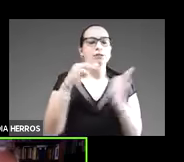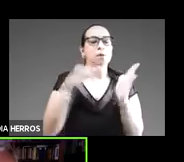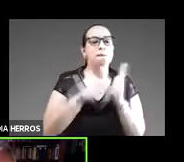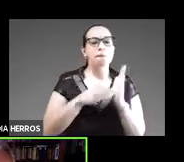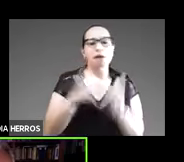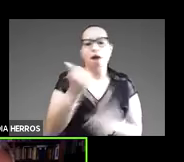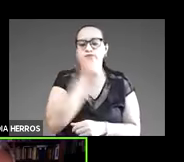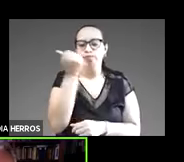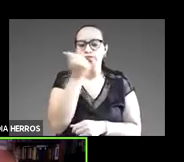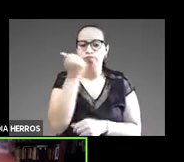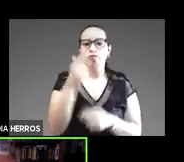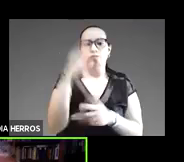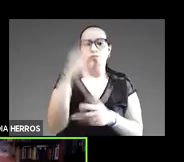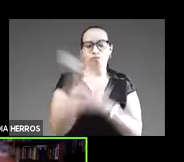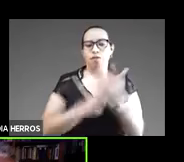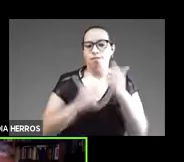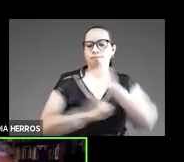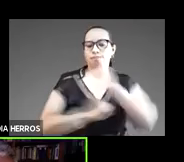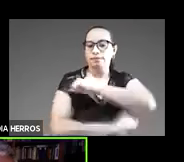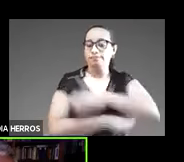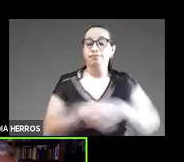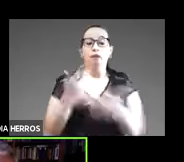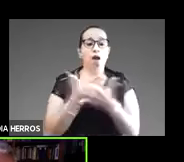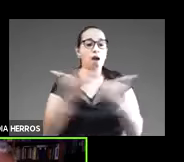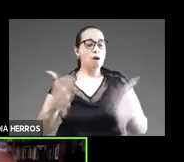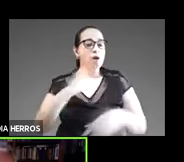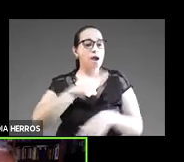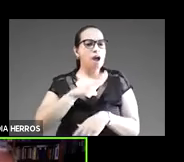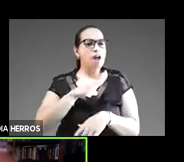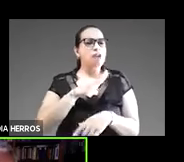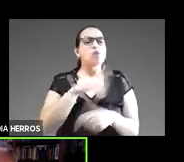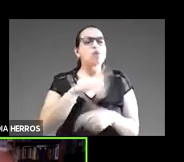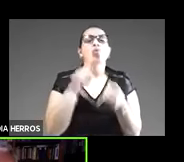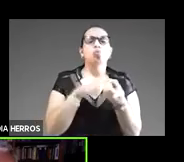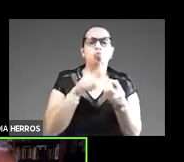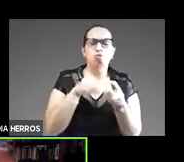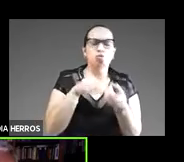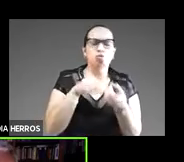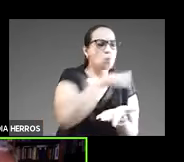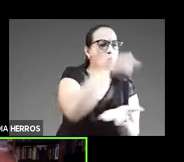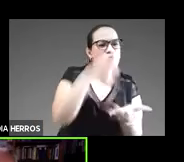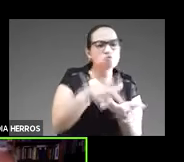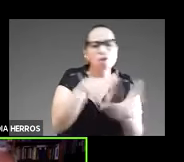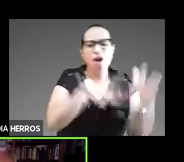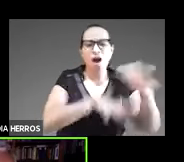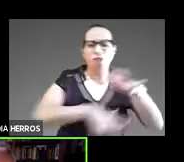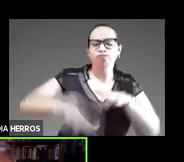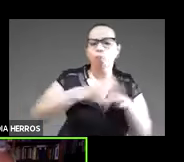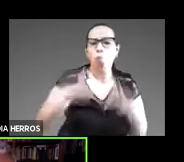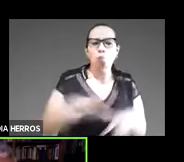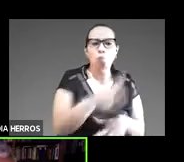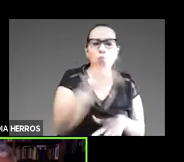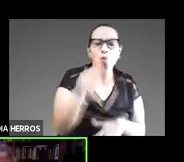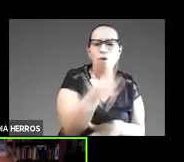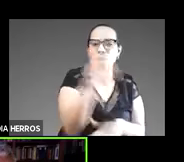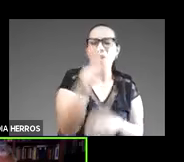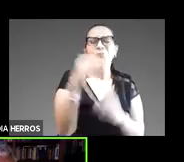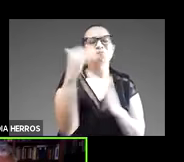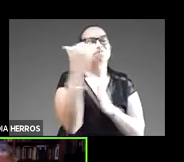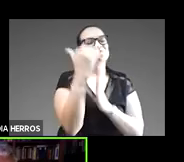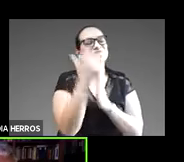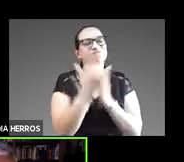programa. Estamos en los barrios, colonias y pueblos de menores índices